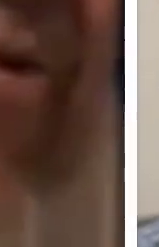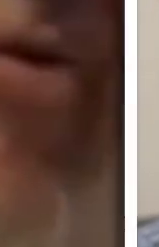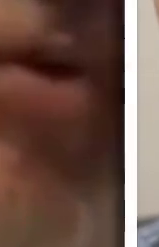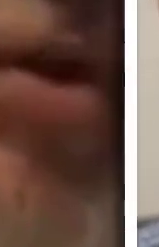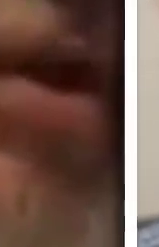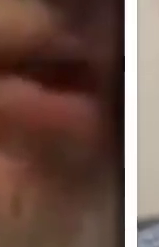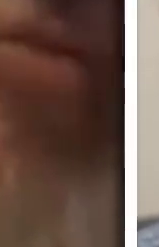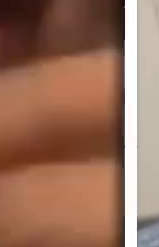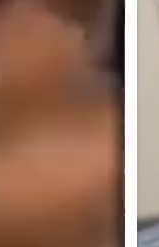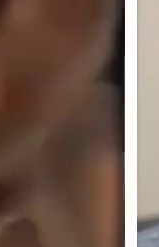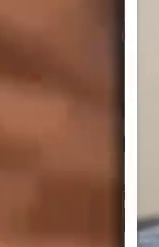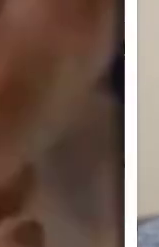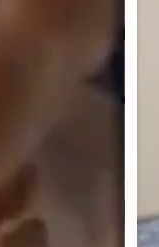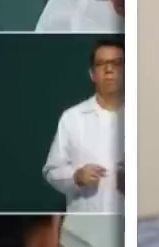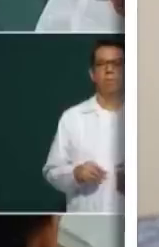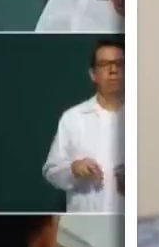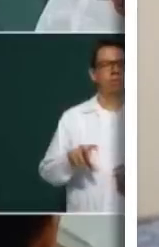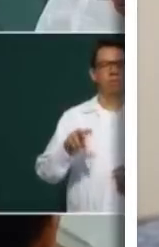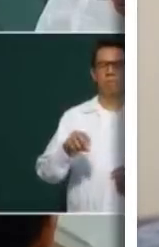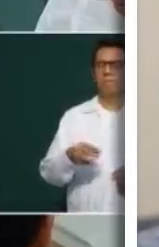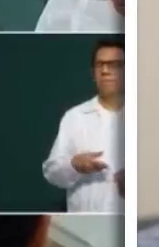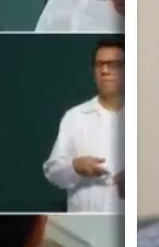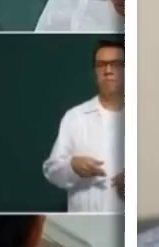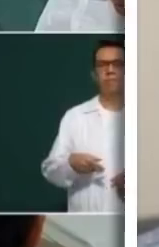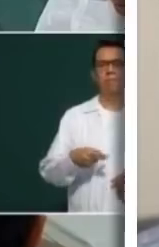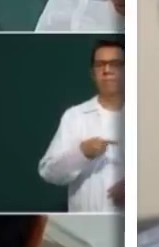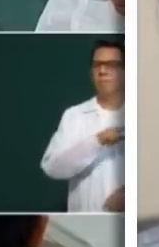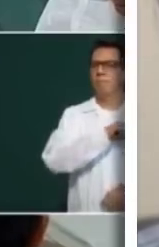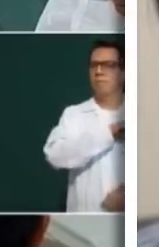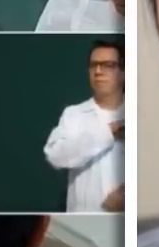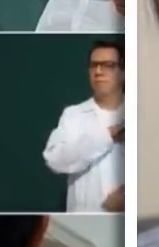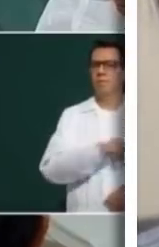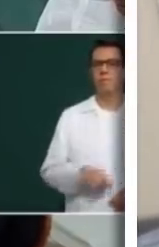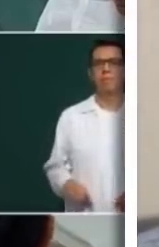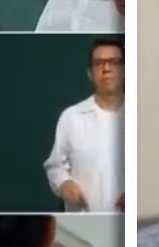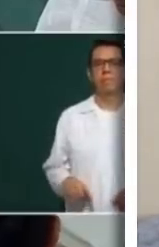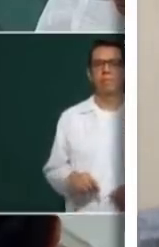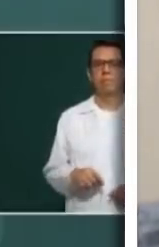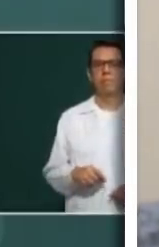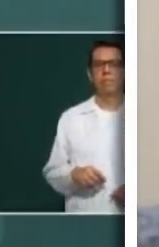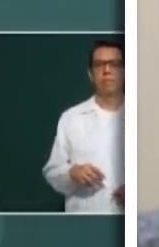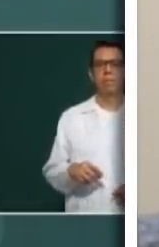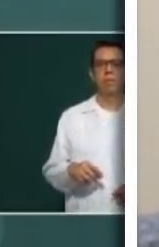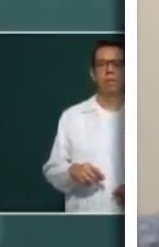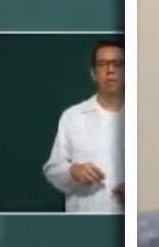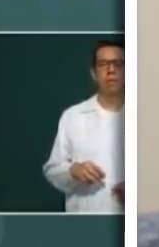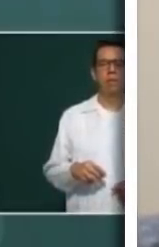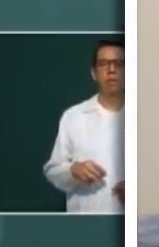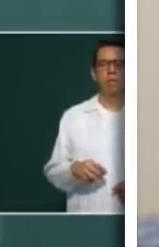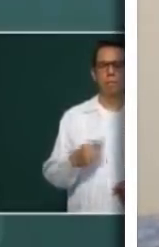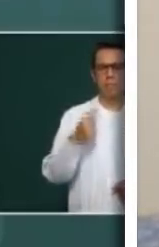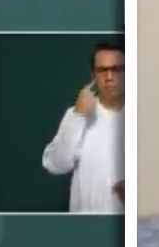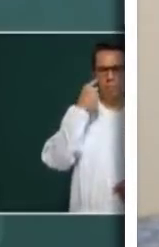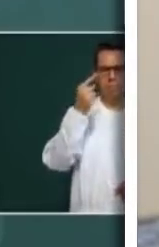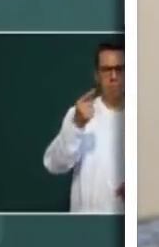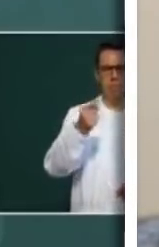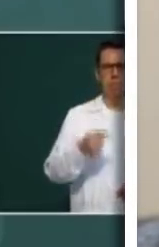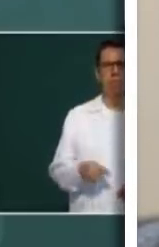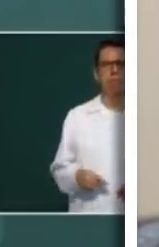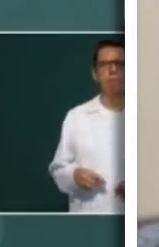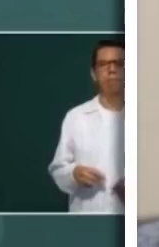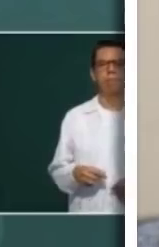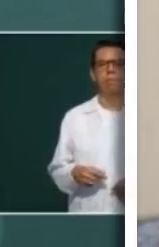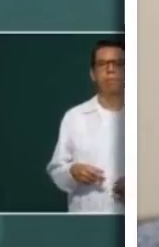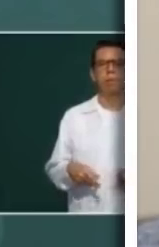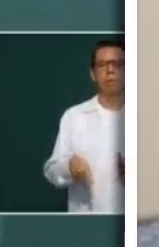van sí a la cárcel oa su casa y eso también será tema que discutiremos más adelante bien amigos ya me voy así que gracias gracias por